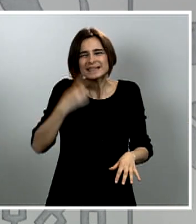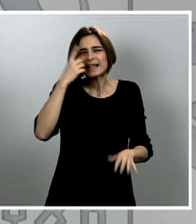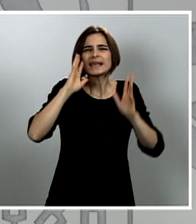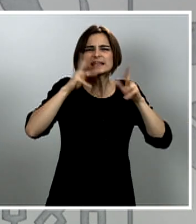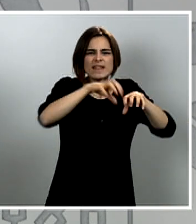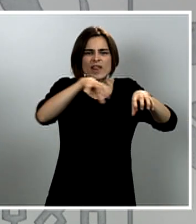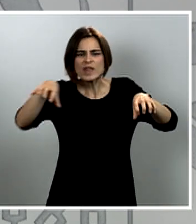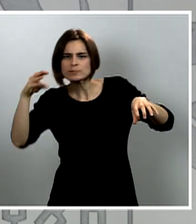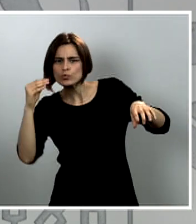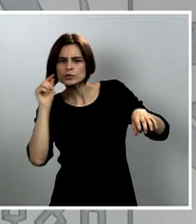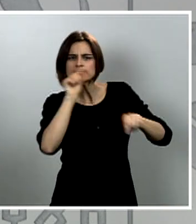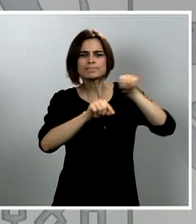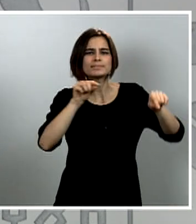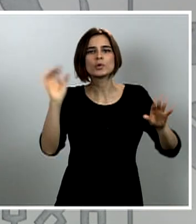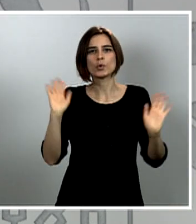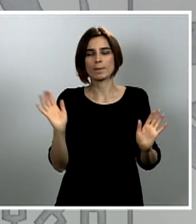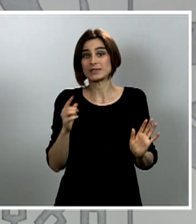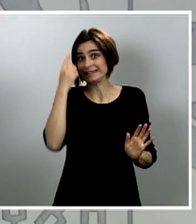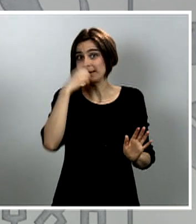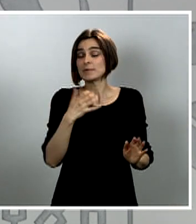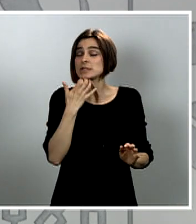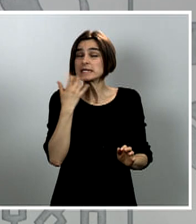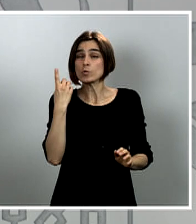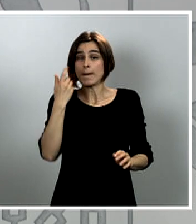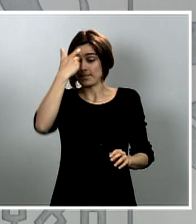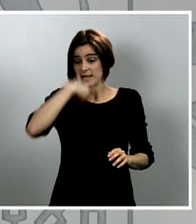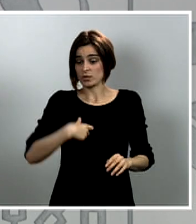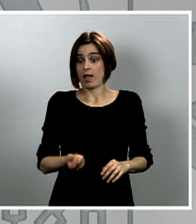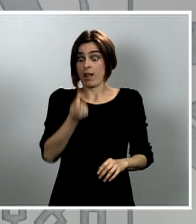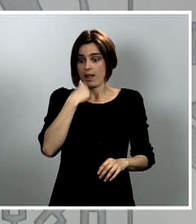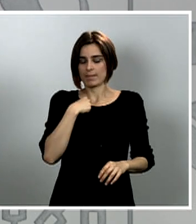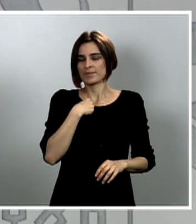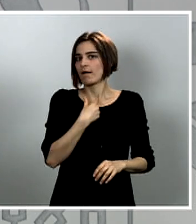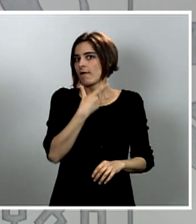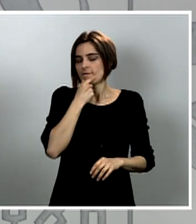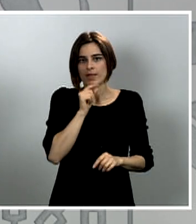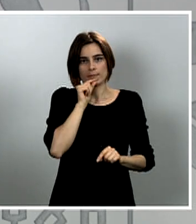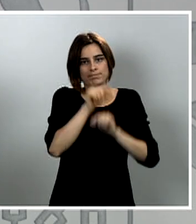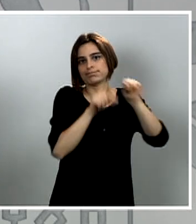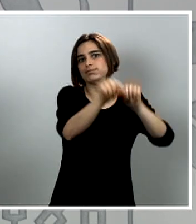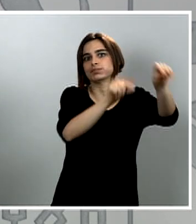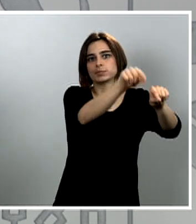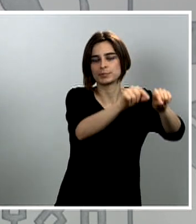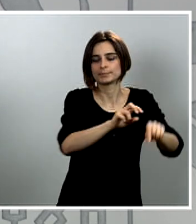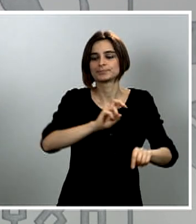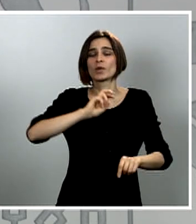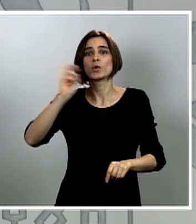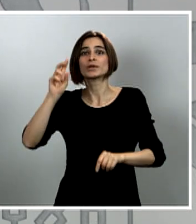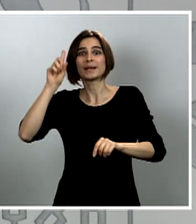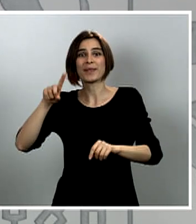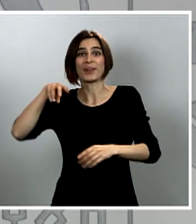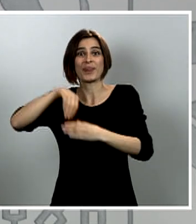se afectaban tenía un impacto muy grave. Teníamos la transmisión intradomiciliaria por esos casos que iban iniciando